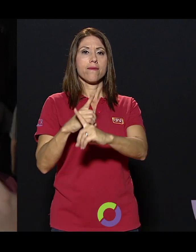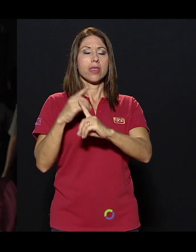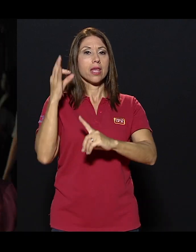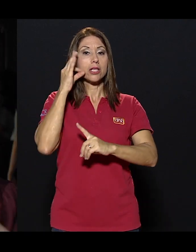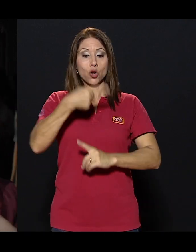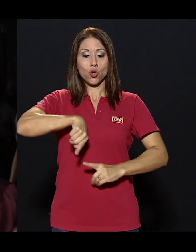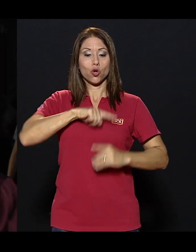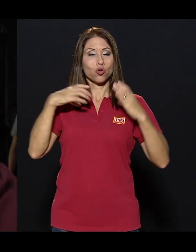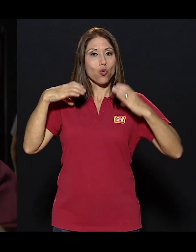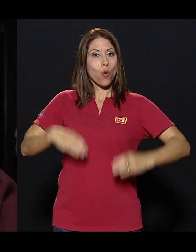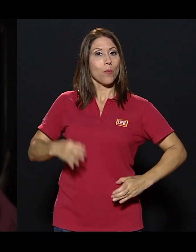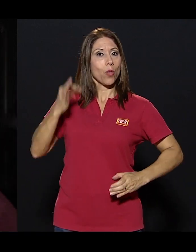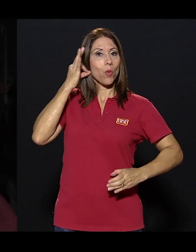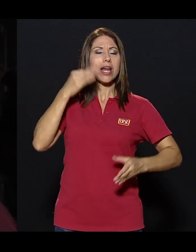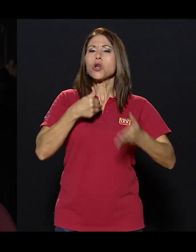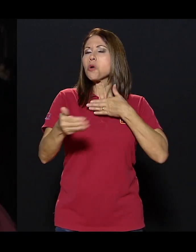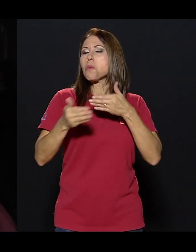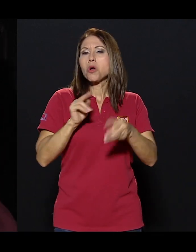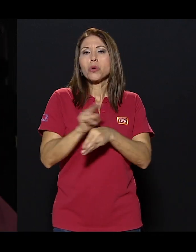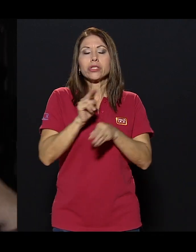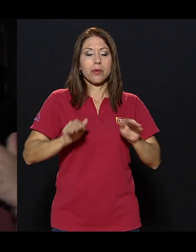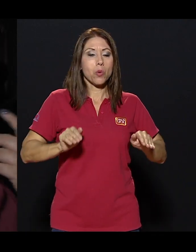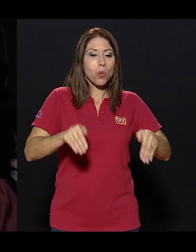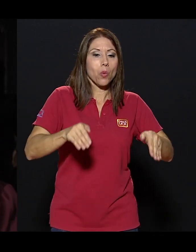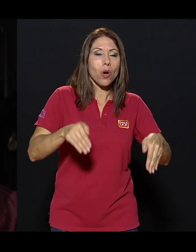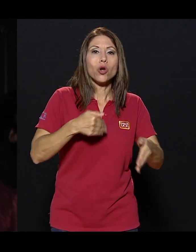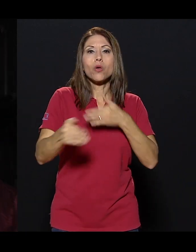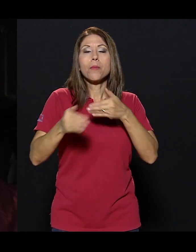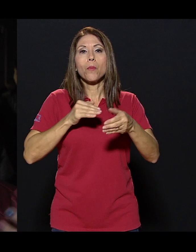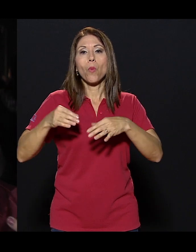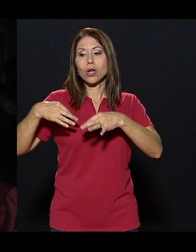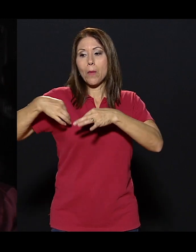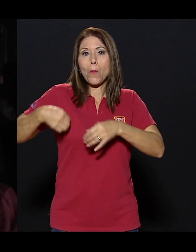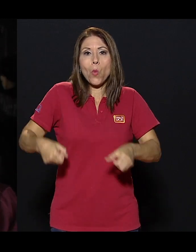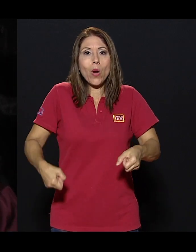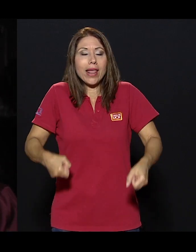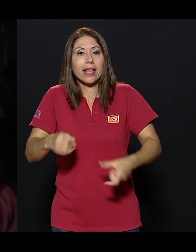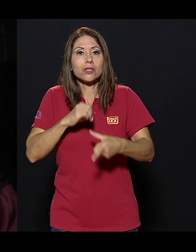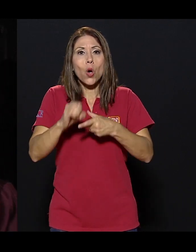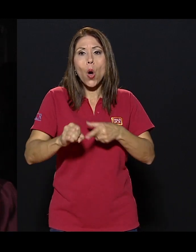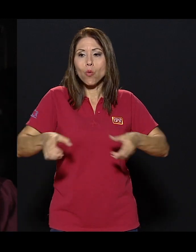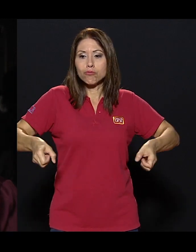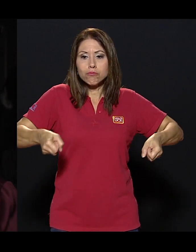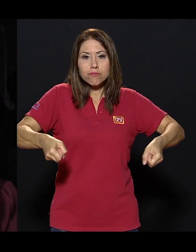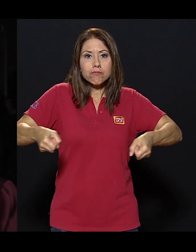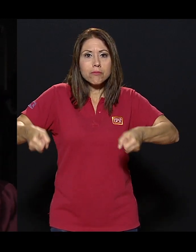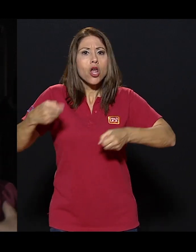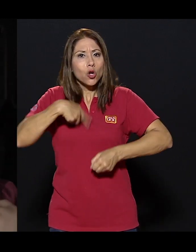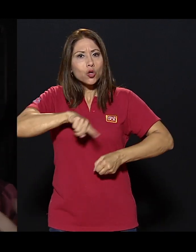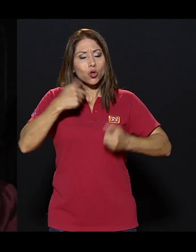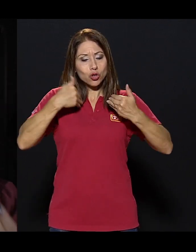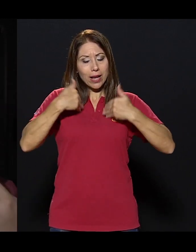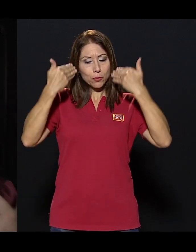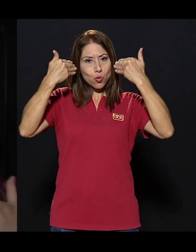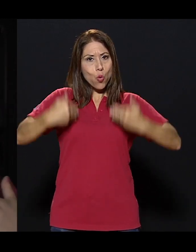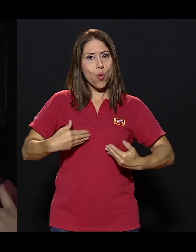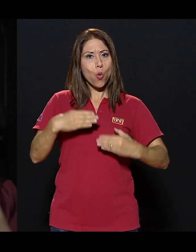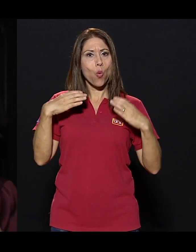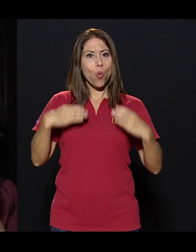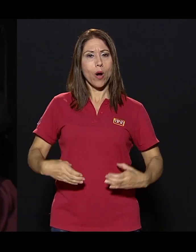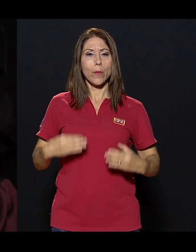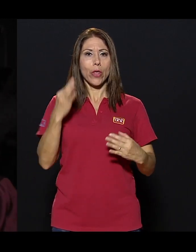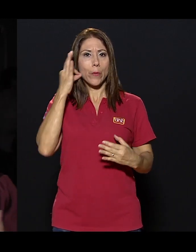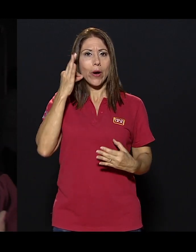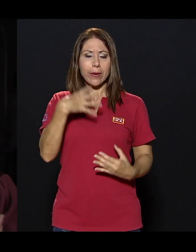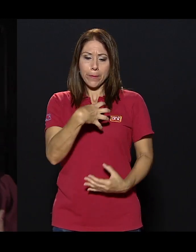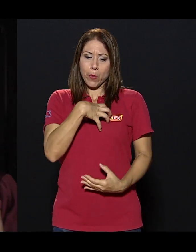cuerpo de mujer, aunque nos movamos en silla de ruedas, aunque usemos muletas, aunque usemos andadera, que tenemos un cuerpo de mujer que nos